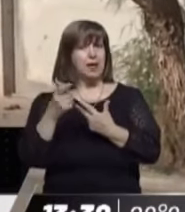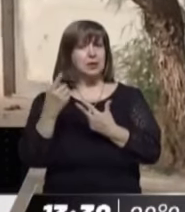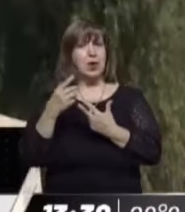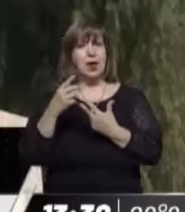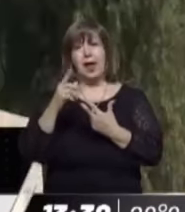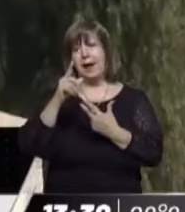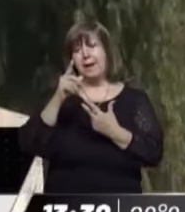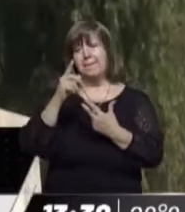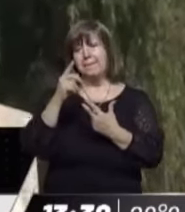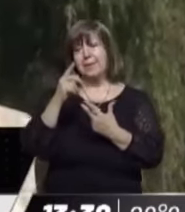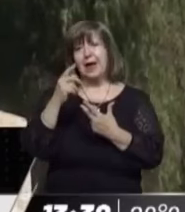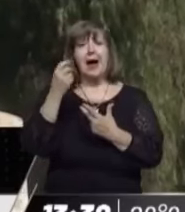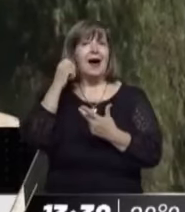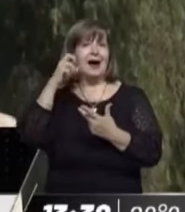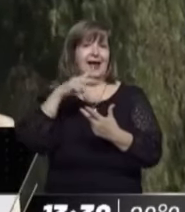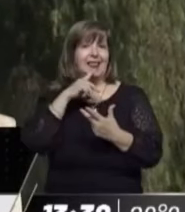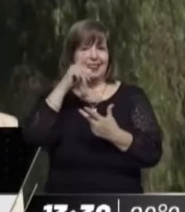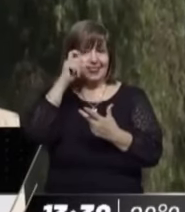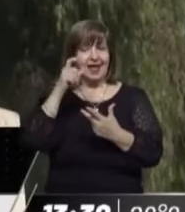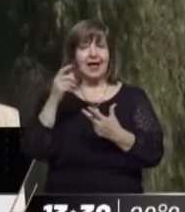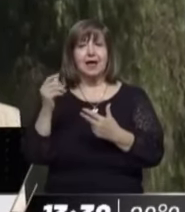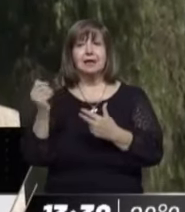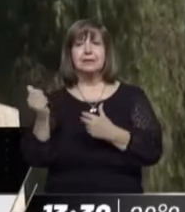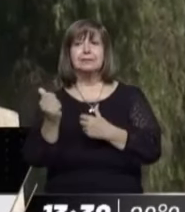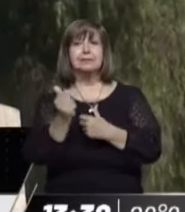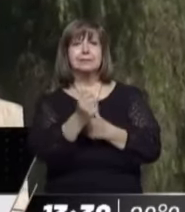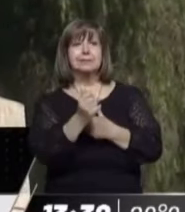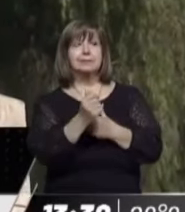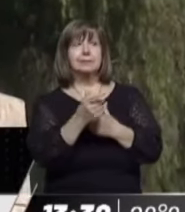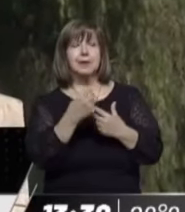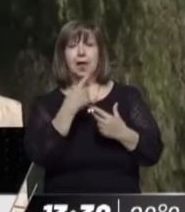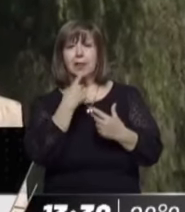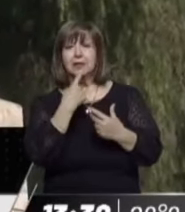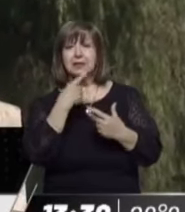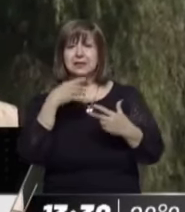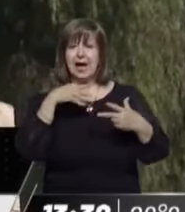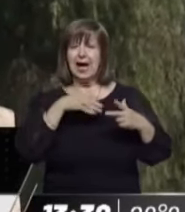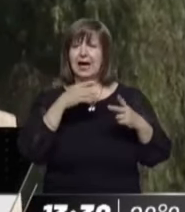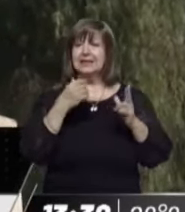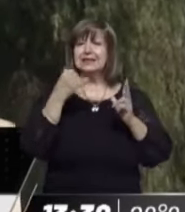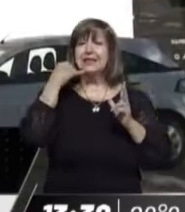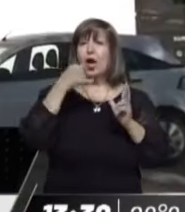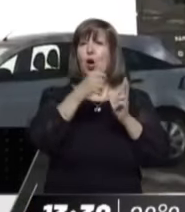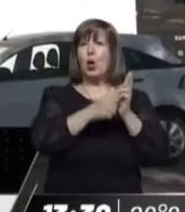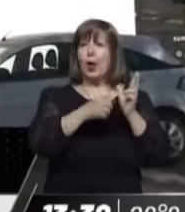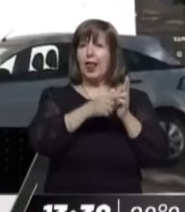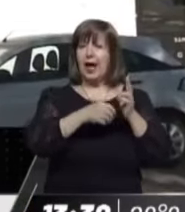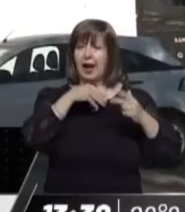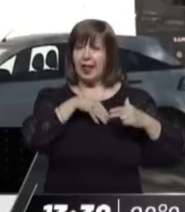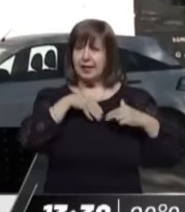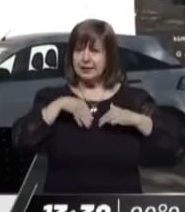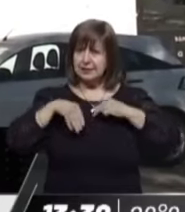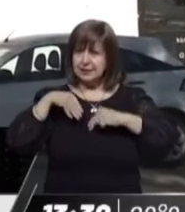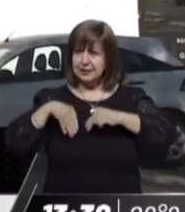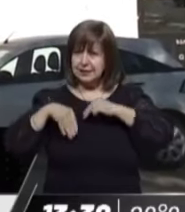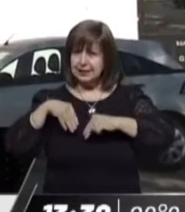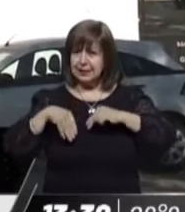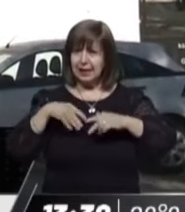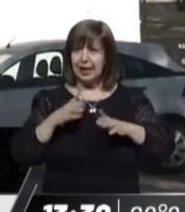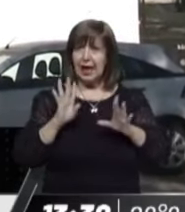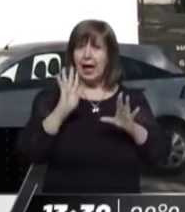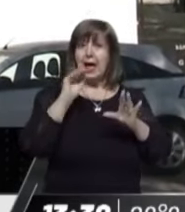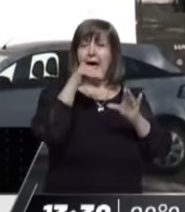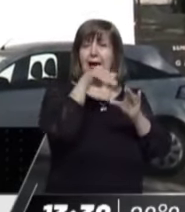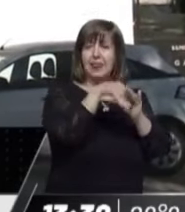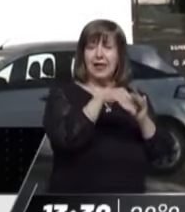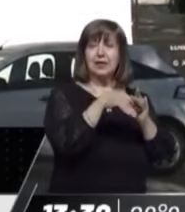servicio penitenciario debido a que existían fuertes sospechas de que introducía los estupefacientes para la venta dentro de la